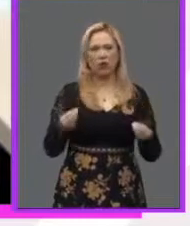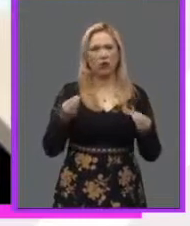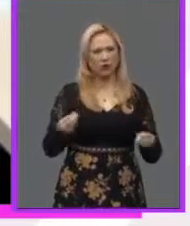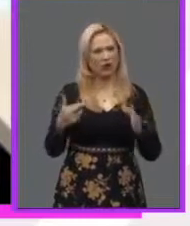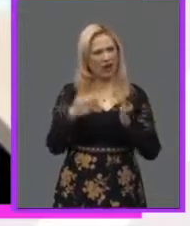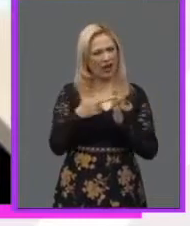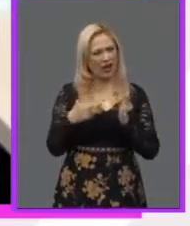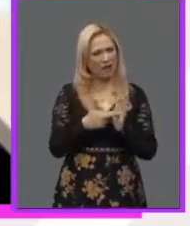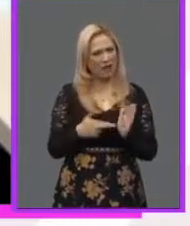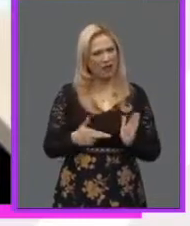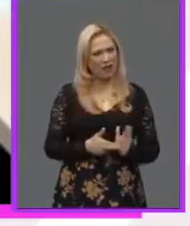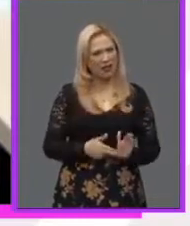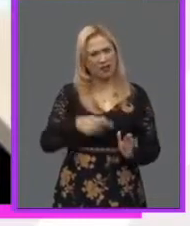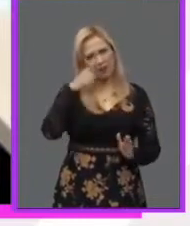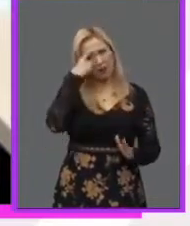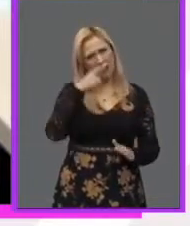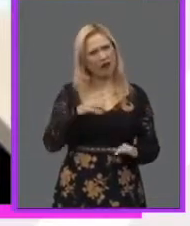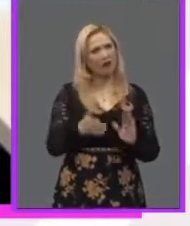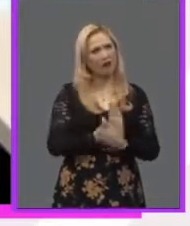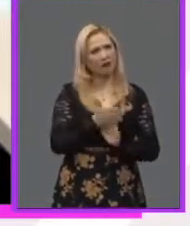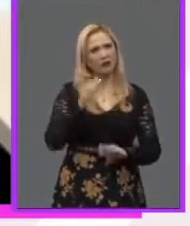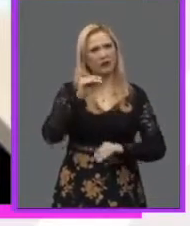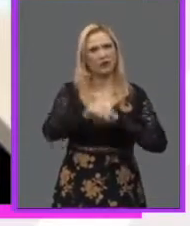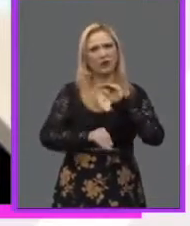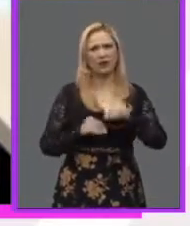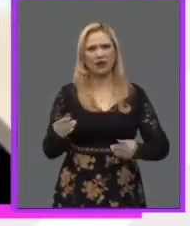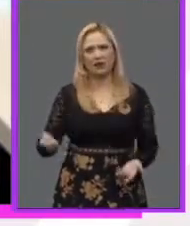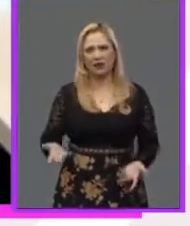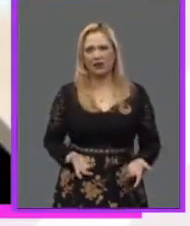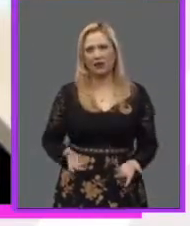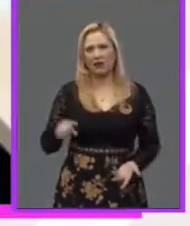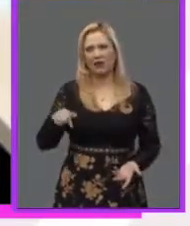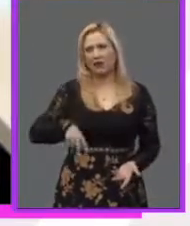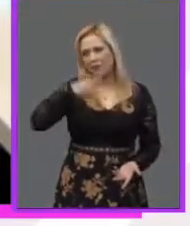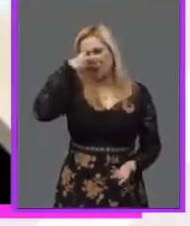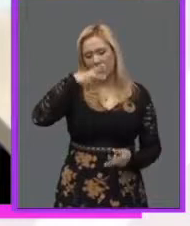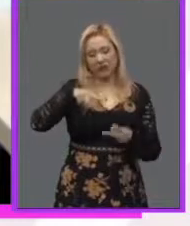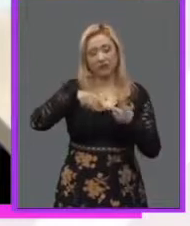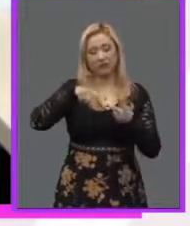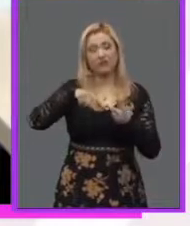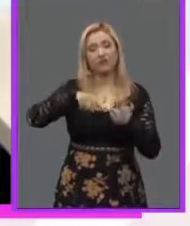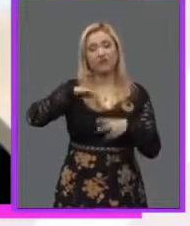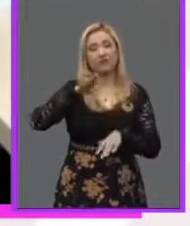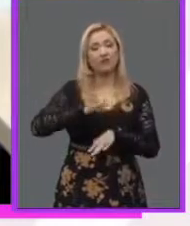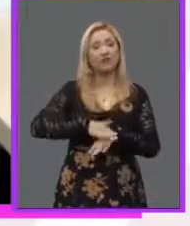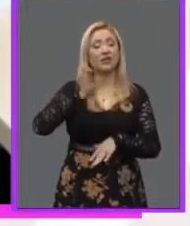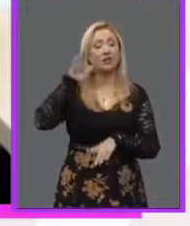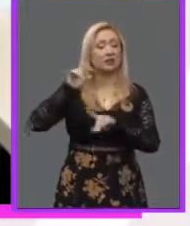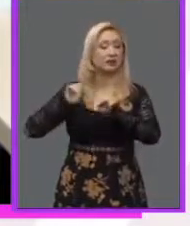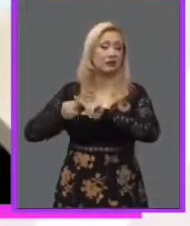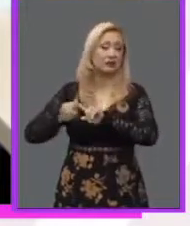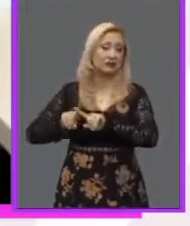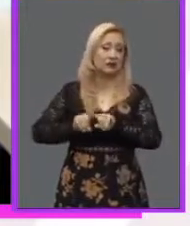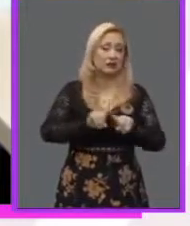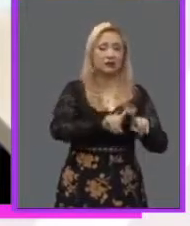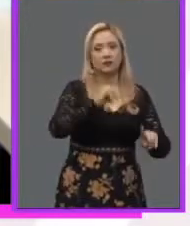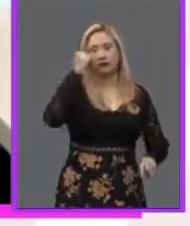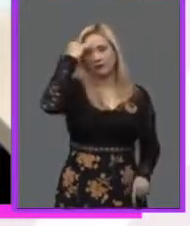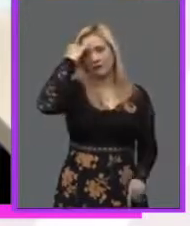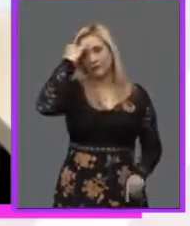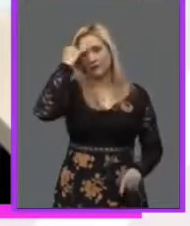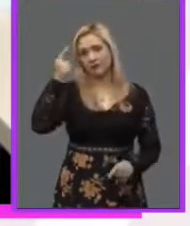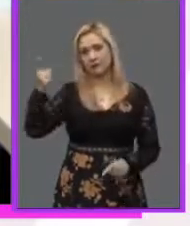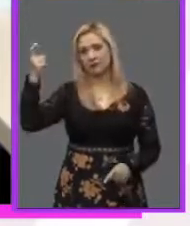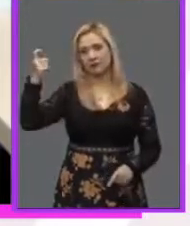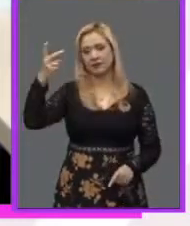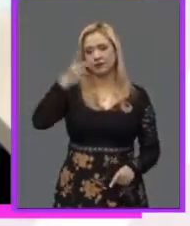reglas de operación en materia de programas de vivienda. Recordemos que México es el segundo país más étnicamente diverso del mundo después de la